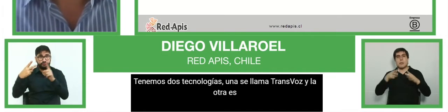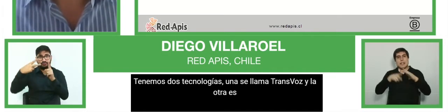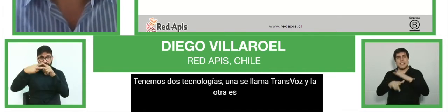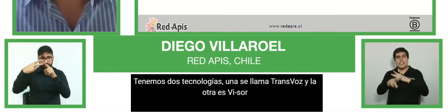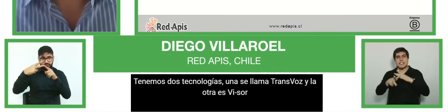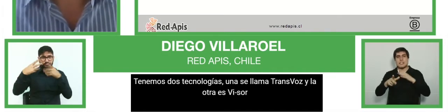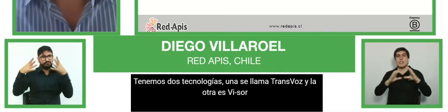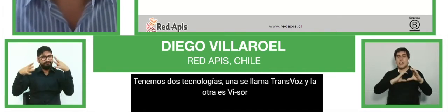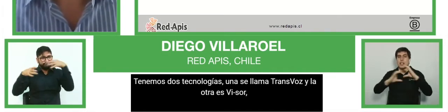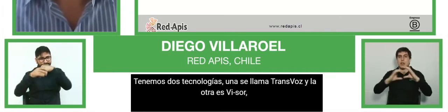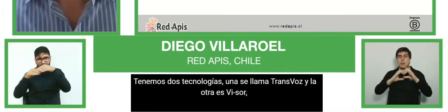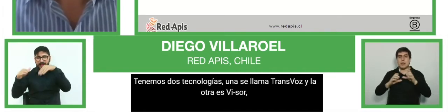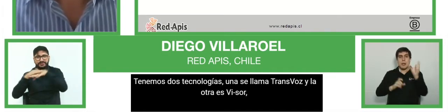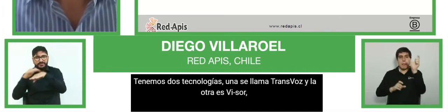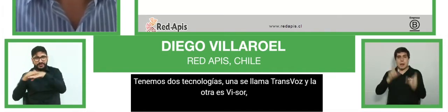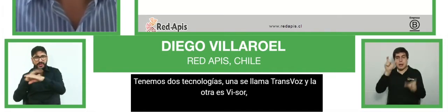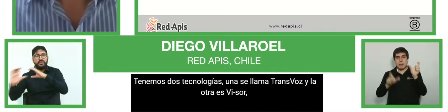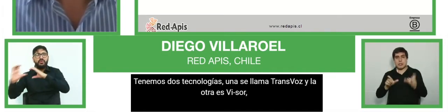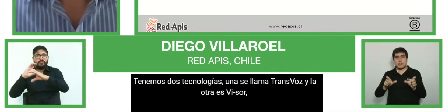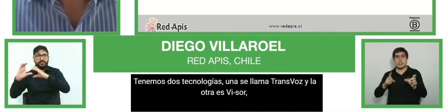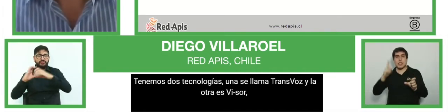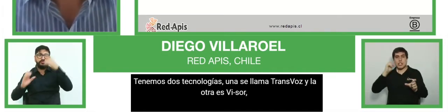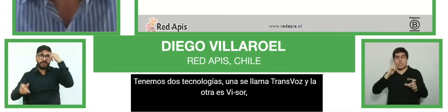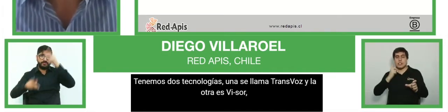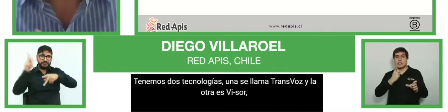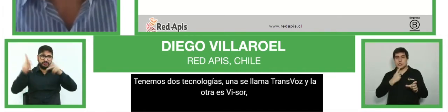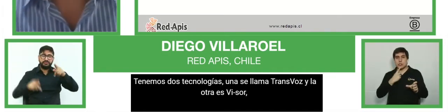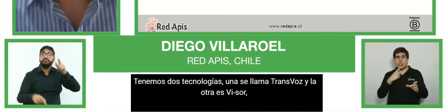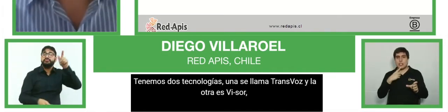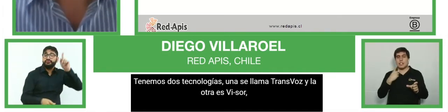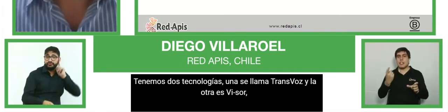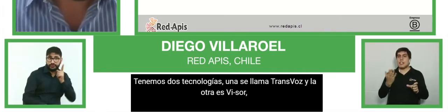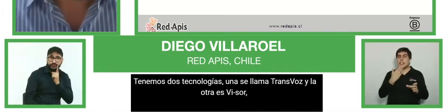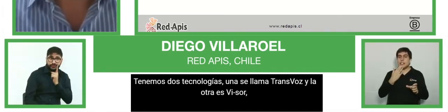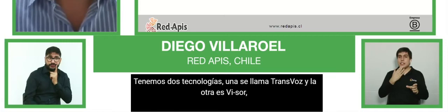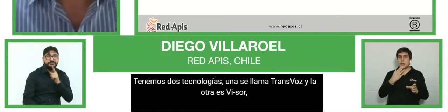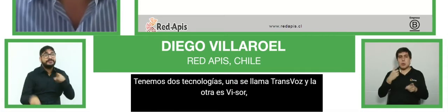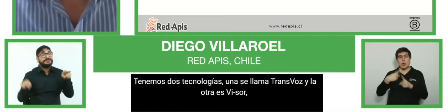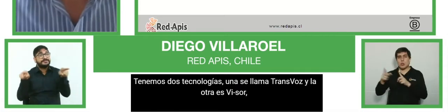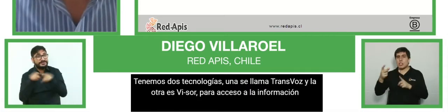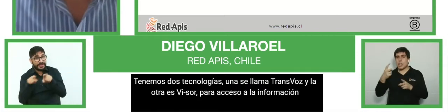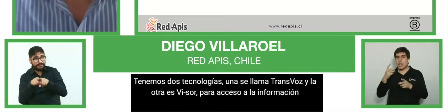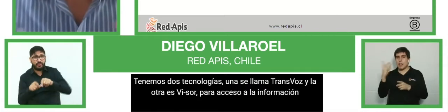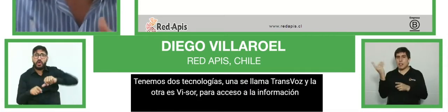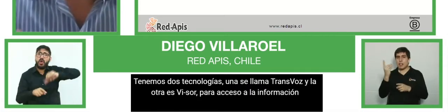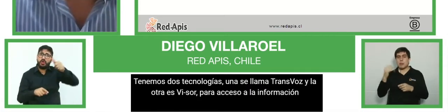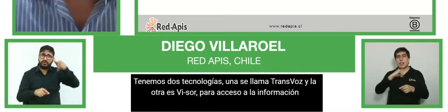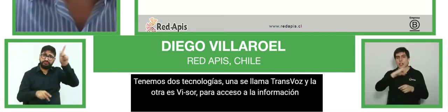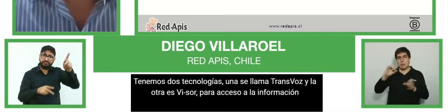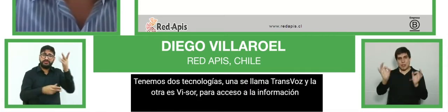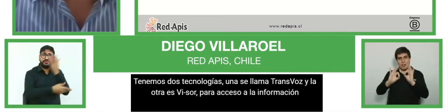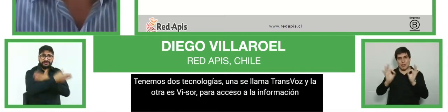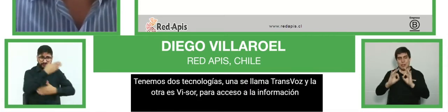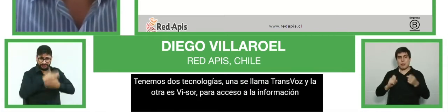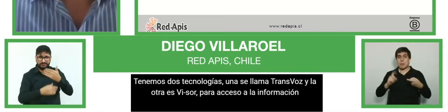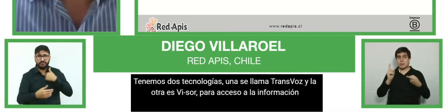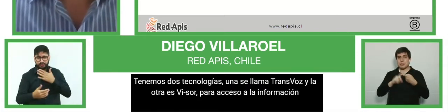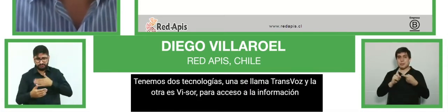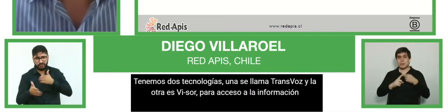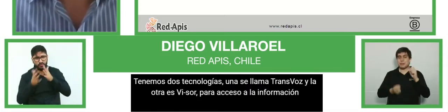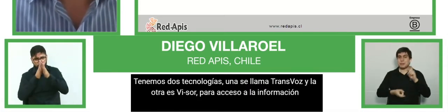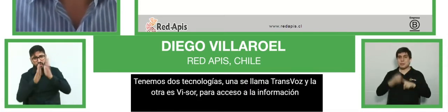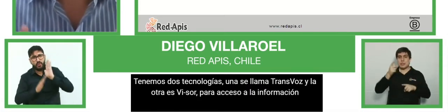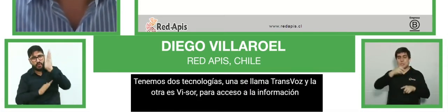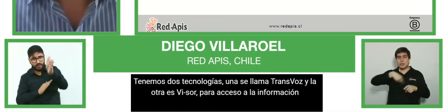estudiantes con discapacidad auditiva y otras discapacidades les voy contando en el camino. Primero que todo, bueno, somos Red APIs,